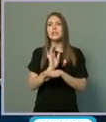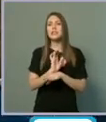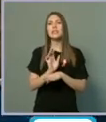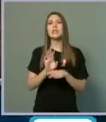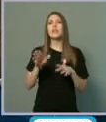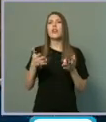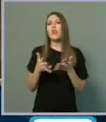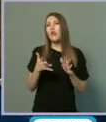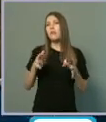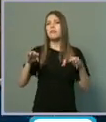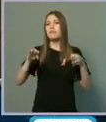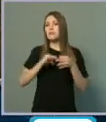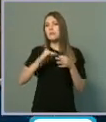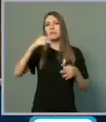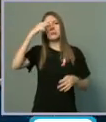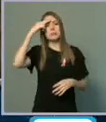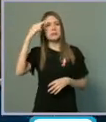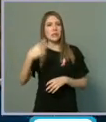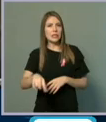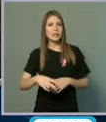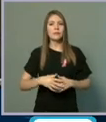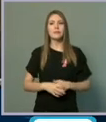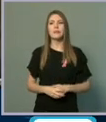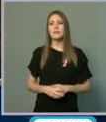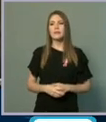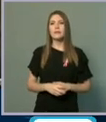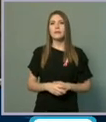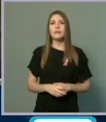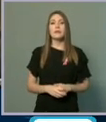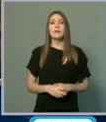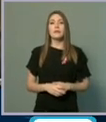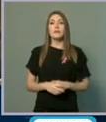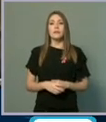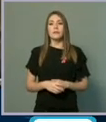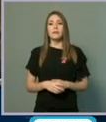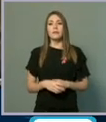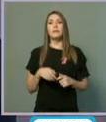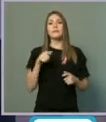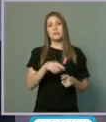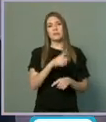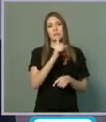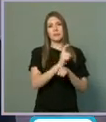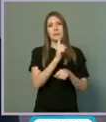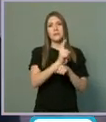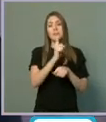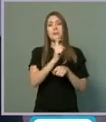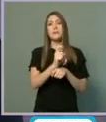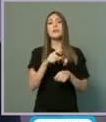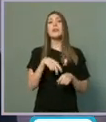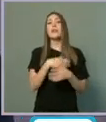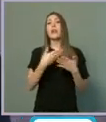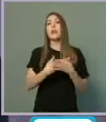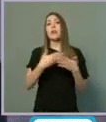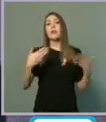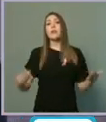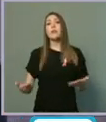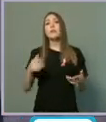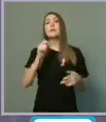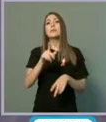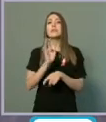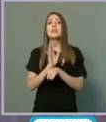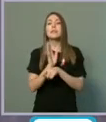la mexicana, ¿no? Entonces, ahí está el primero, Segundo de Chomón. Luego ya nos vamos, como les decía yo, al cine de los 70, al